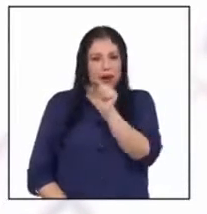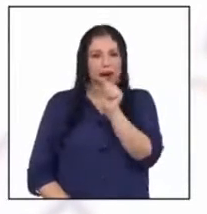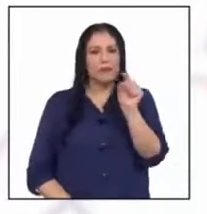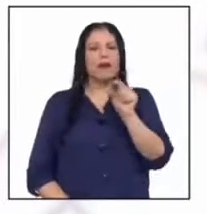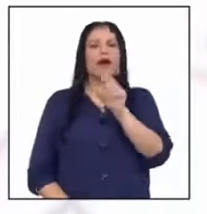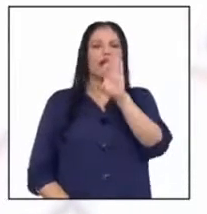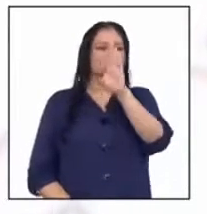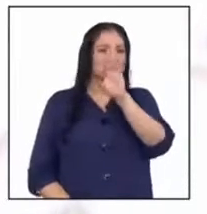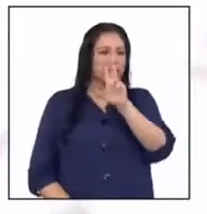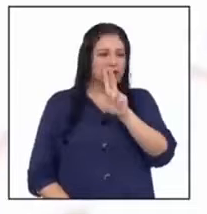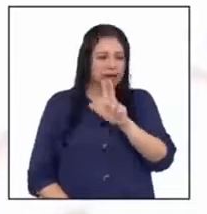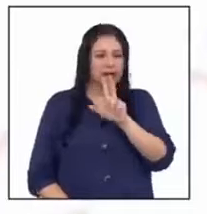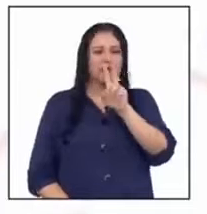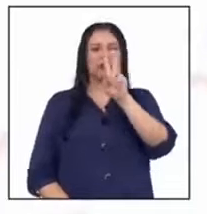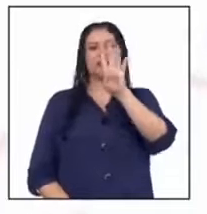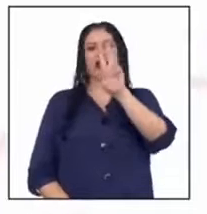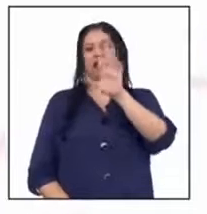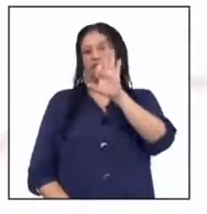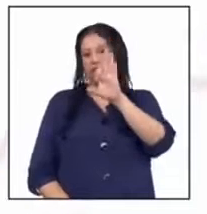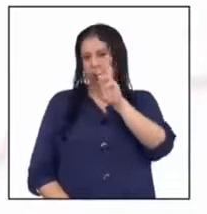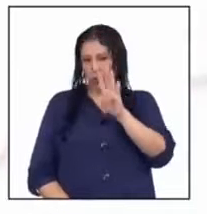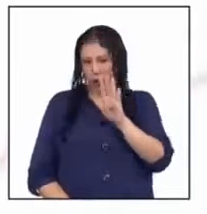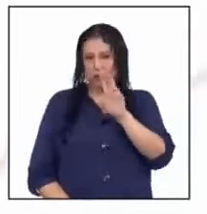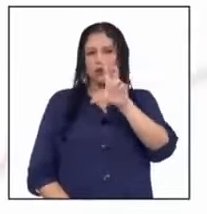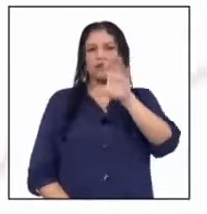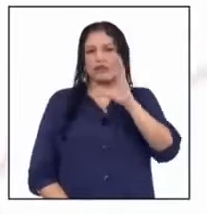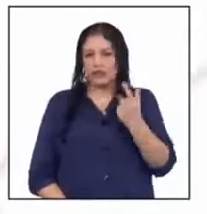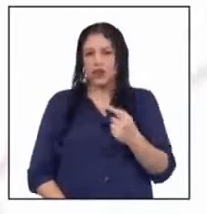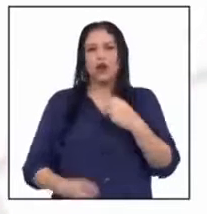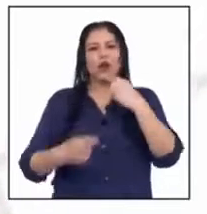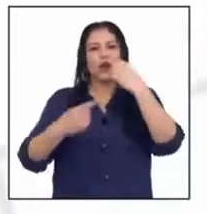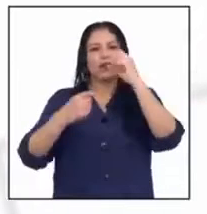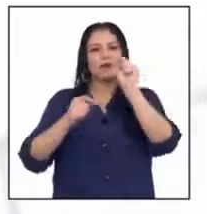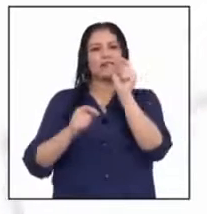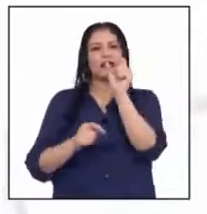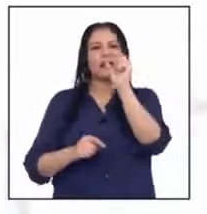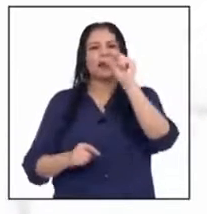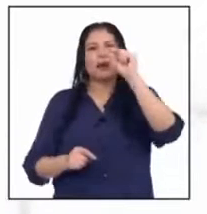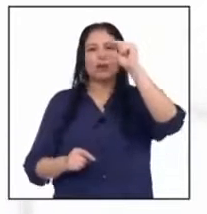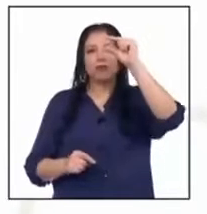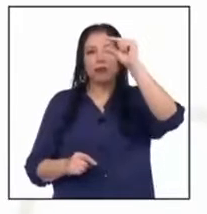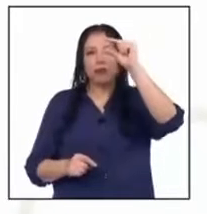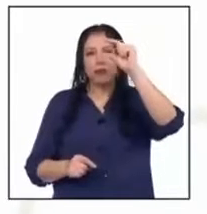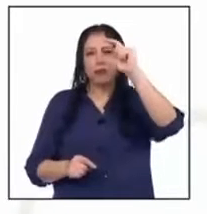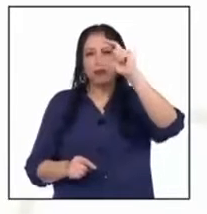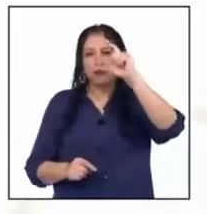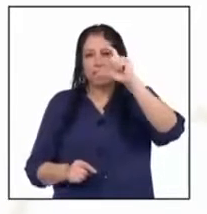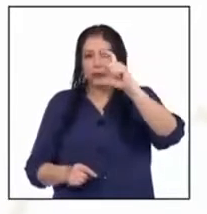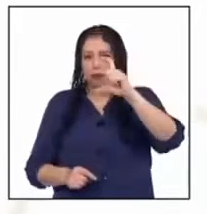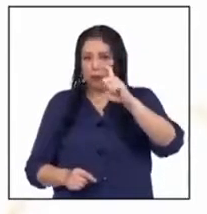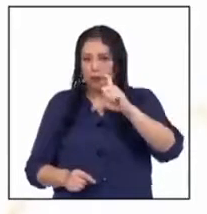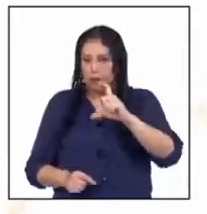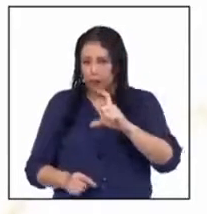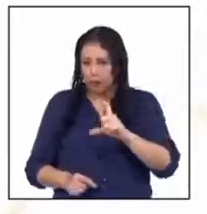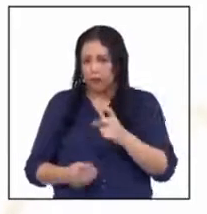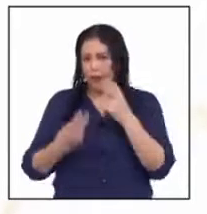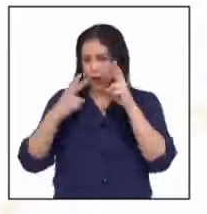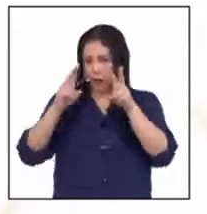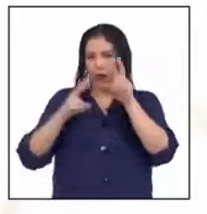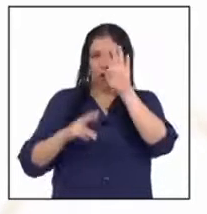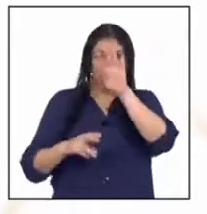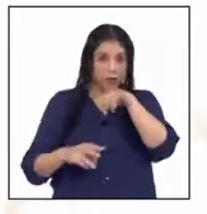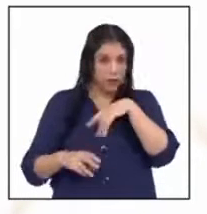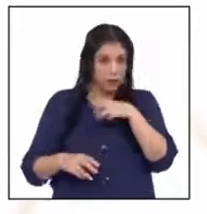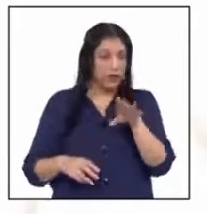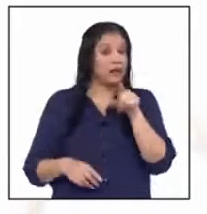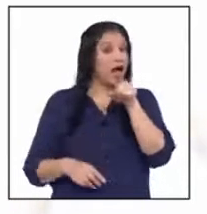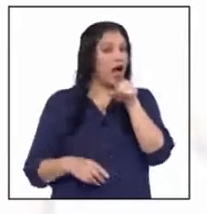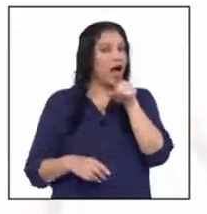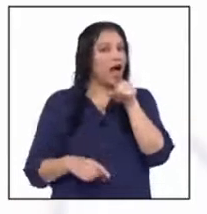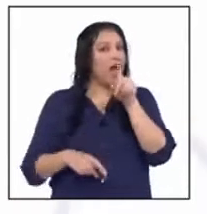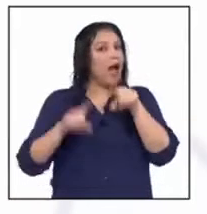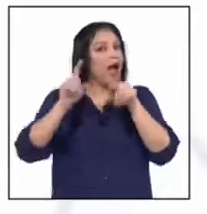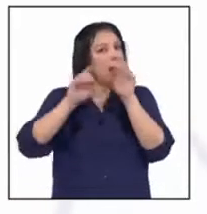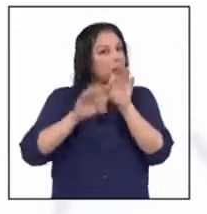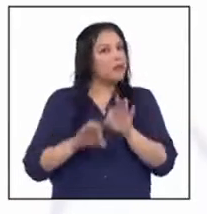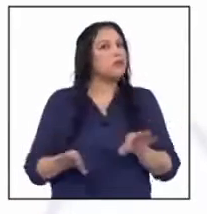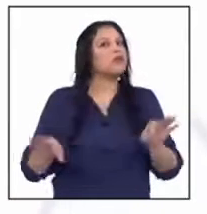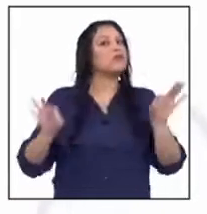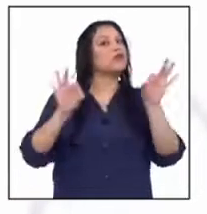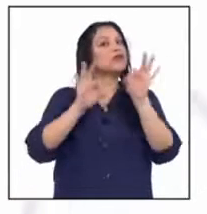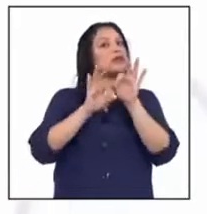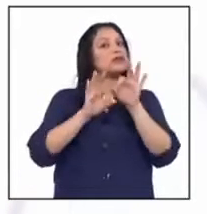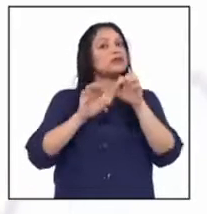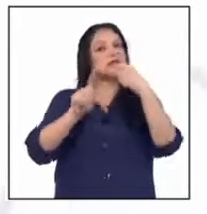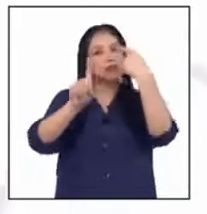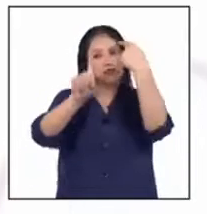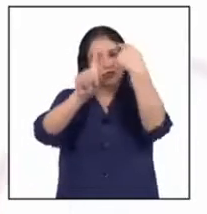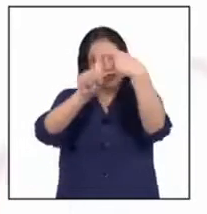frecuencias relativas. Deben aparecer de manera progresiva, tal como se muestra en la tabla. Una cosa muy importante es que la suma